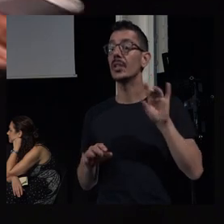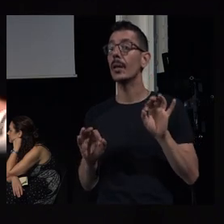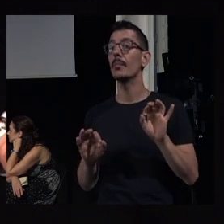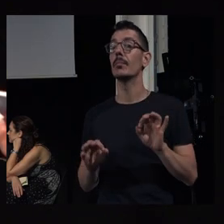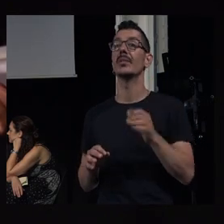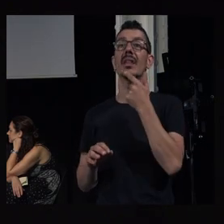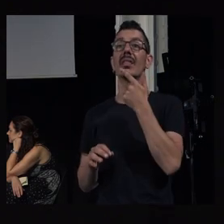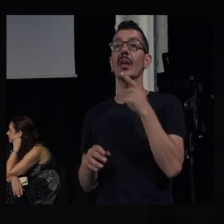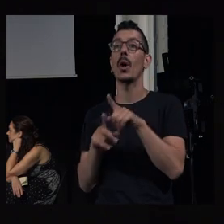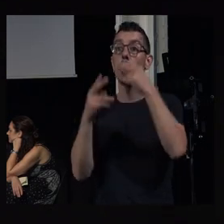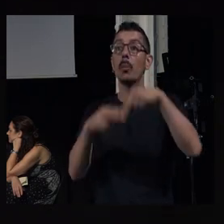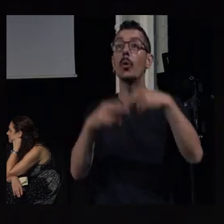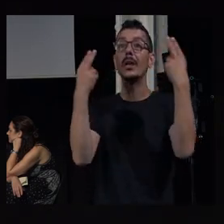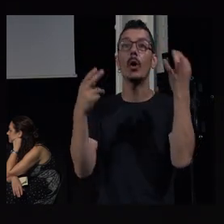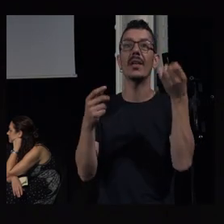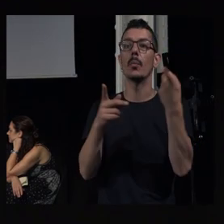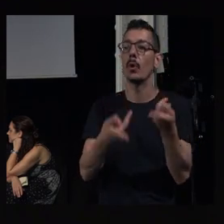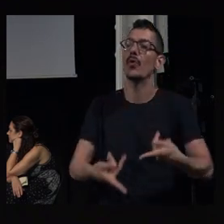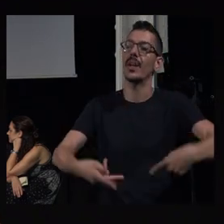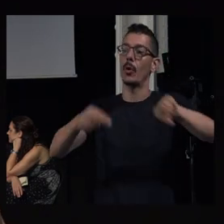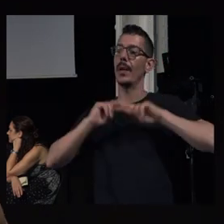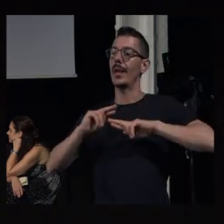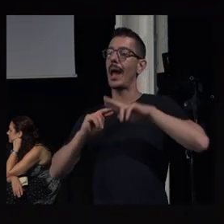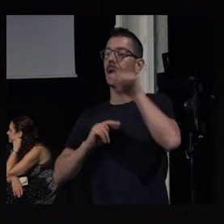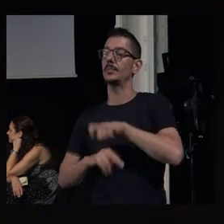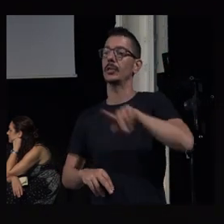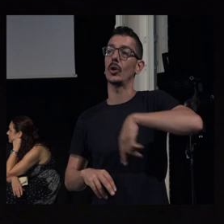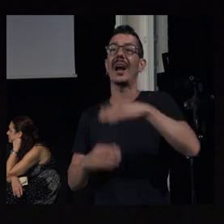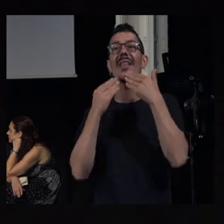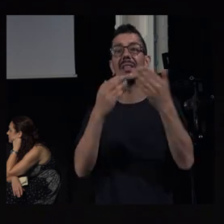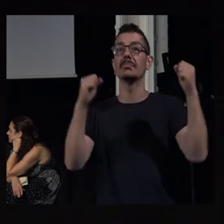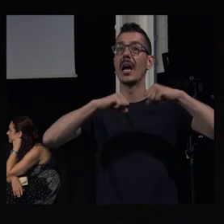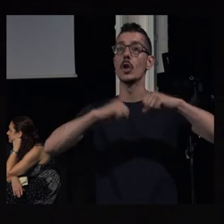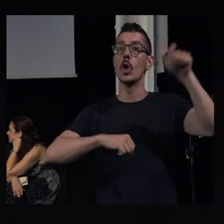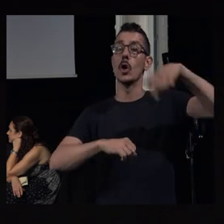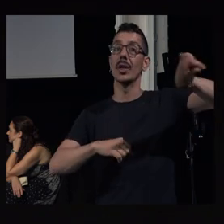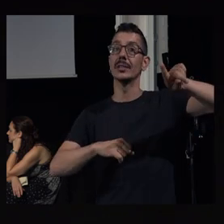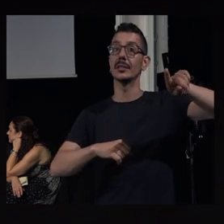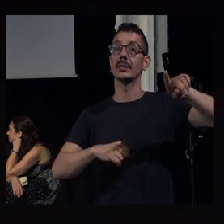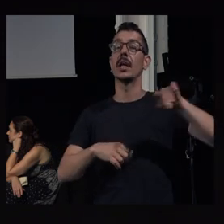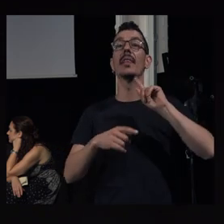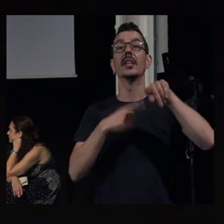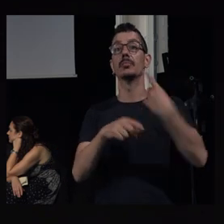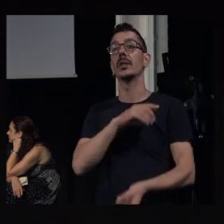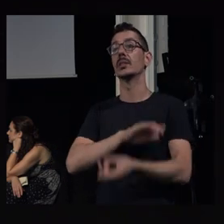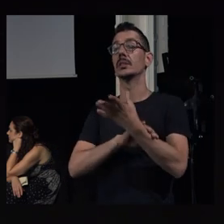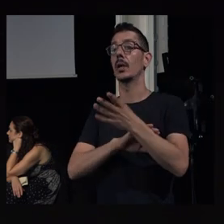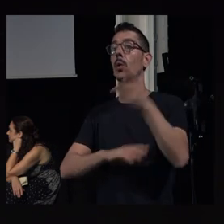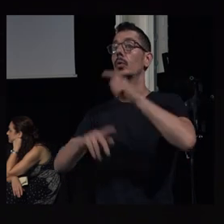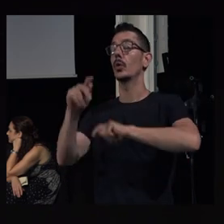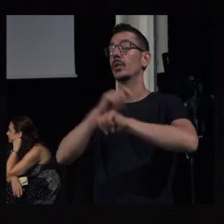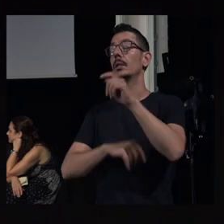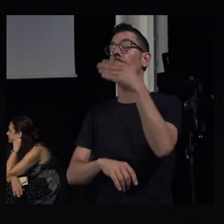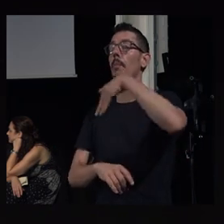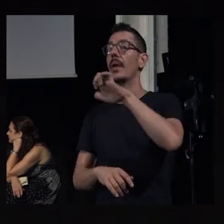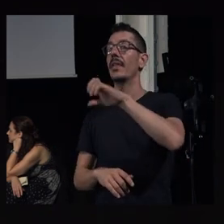lo nuestro, que es nuestro. Entonces, pues gracias a mis mayores, que me han enseñado eso, después generamos MEDEAC. MEDEAC es un colectivo de